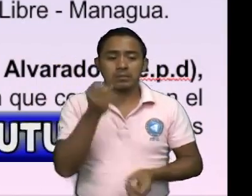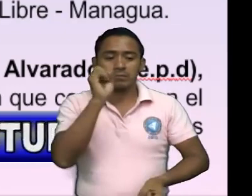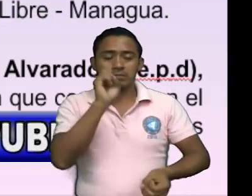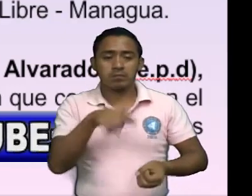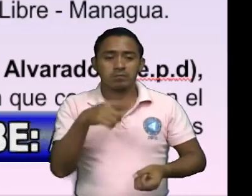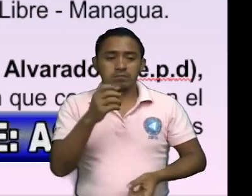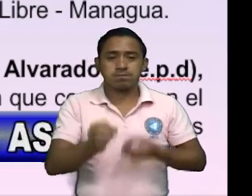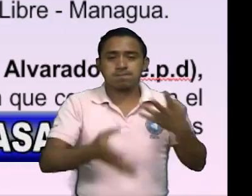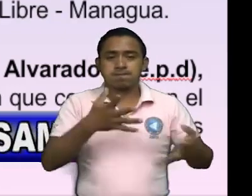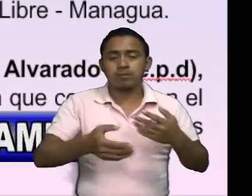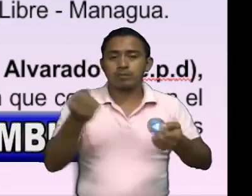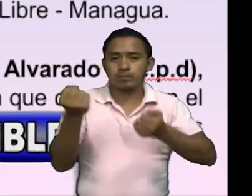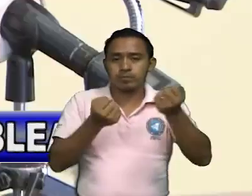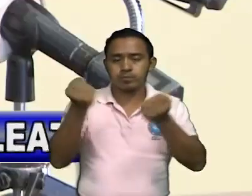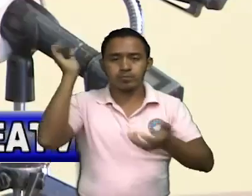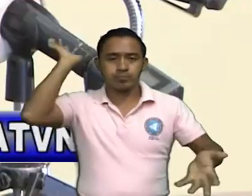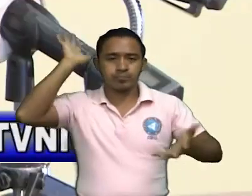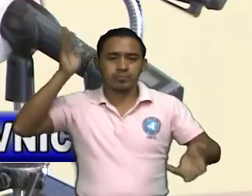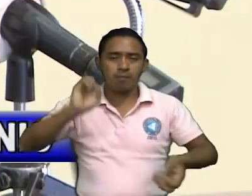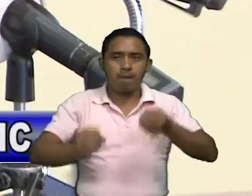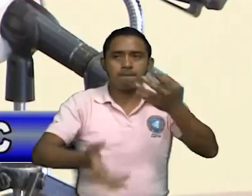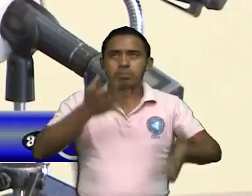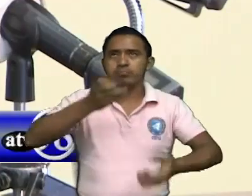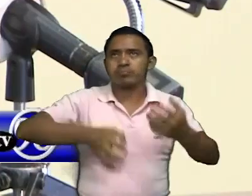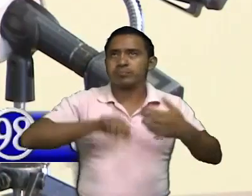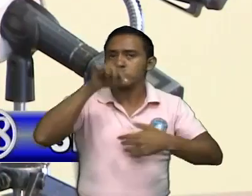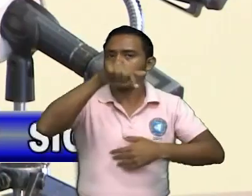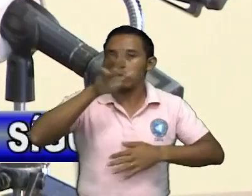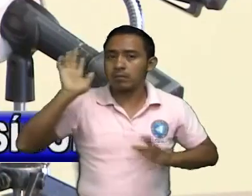dentro del furgón que conducía. En este caso